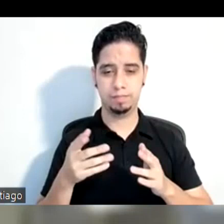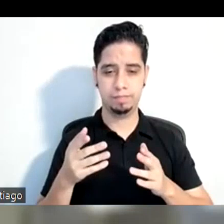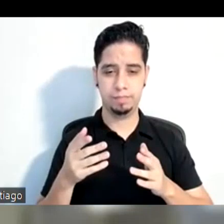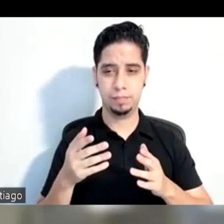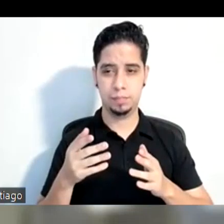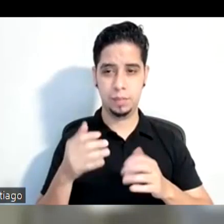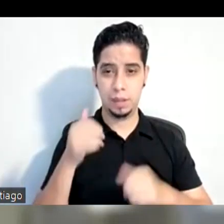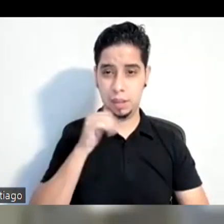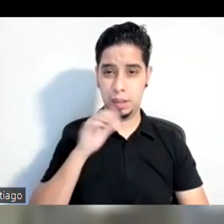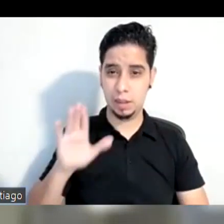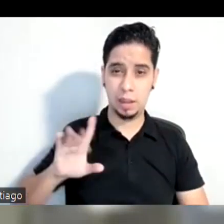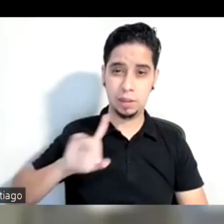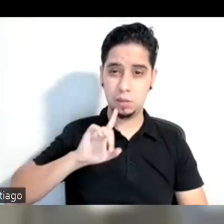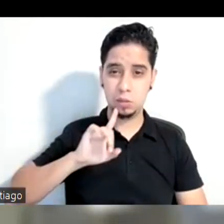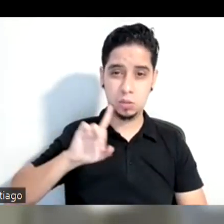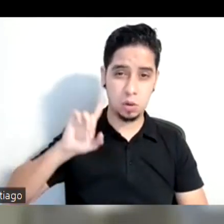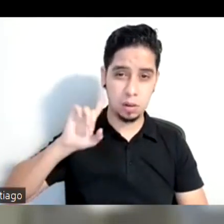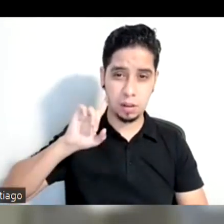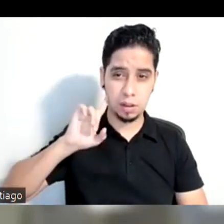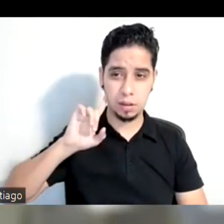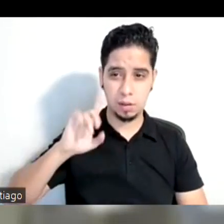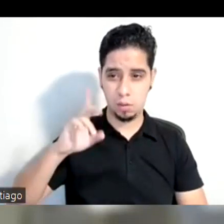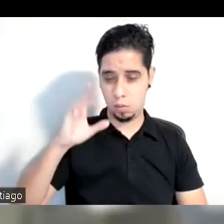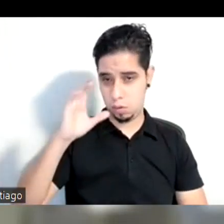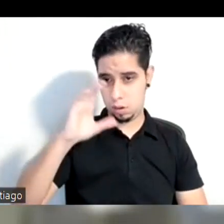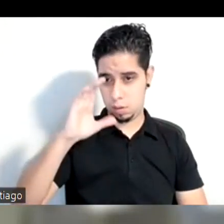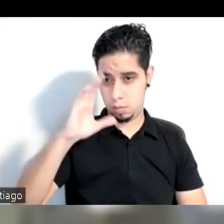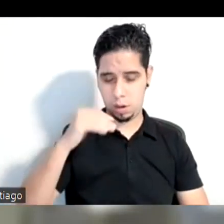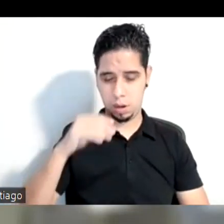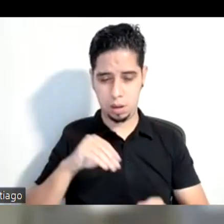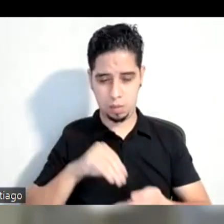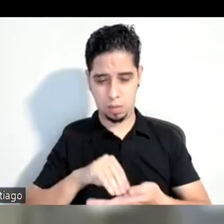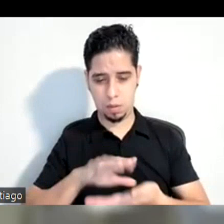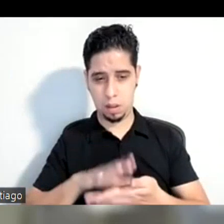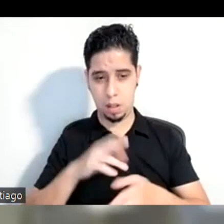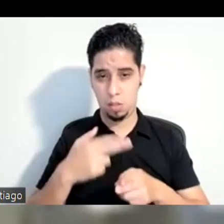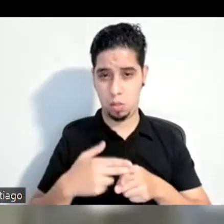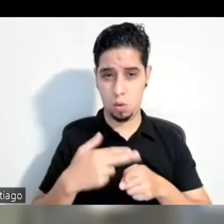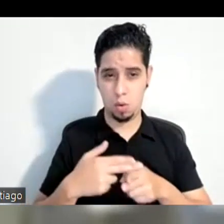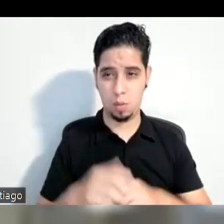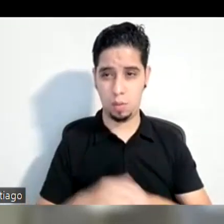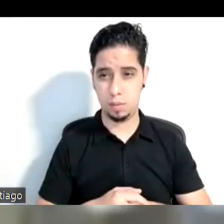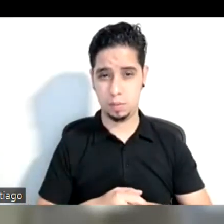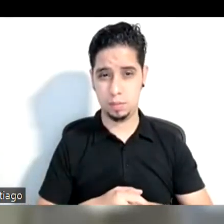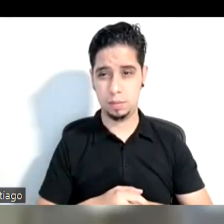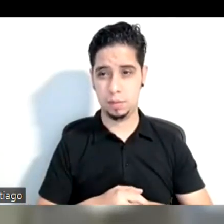es sorda. Estoy buscando porque apunté el nombre por aquí. ¿No? Ahora se me saliste del cuadro. Sí,